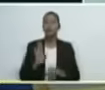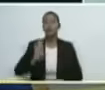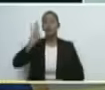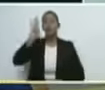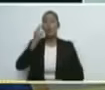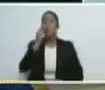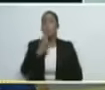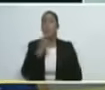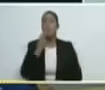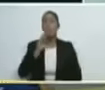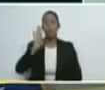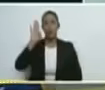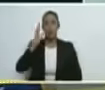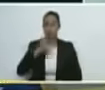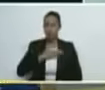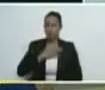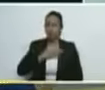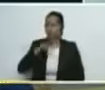Yo jamás dudé,